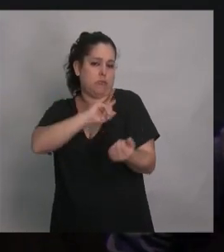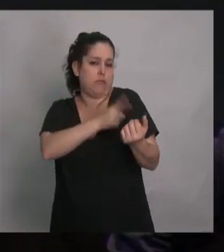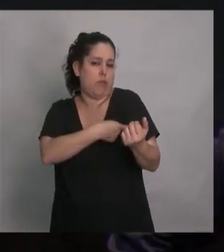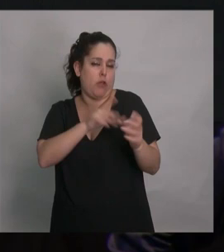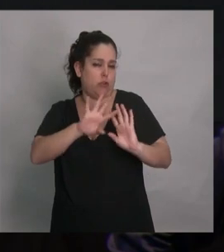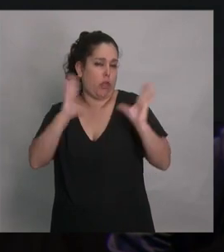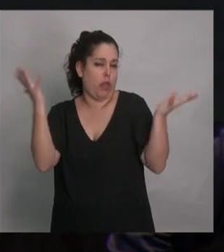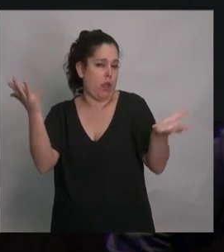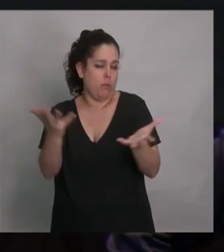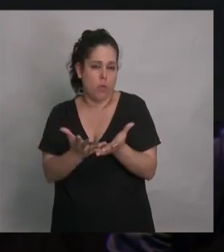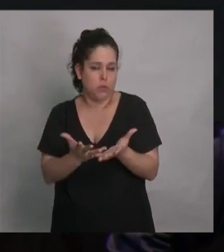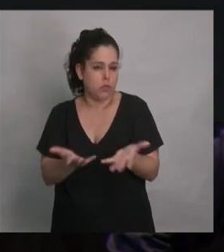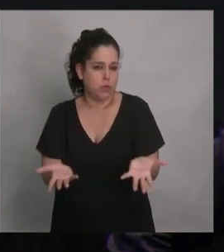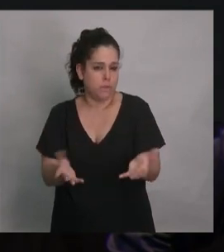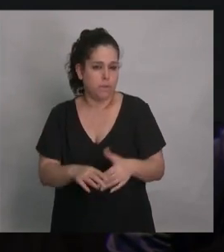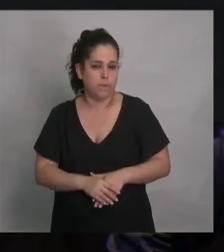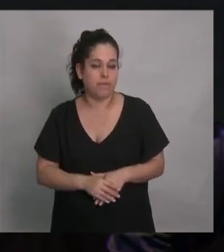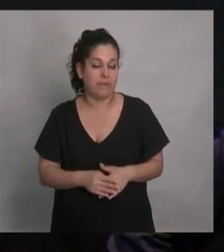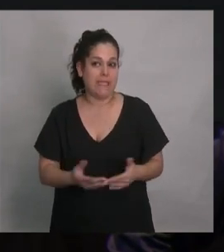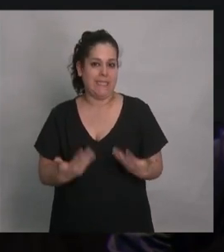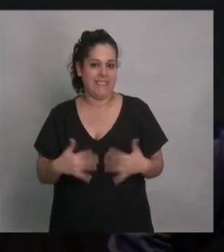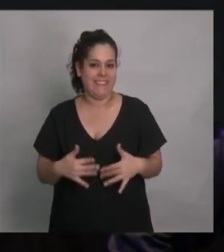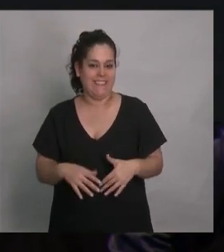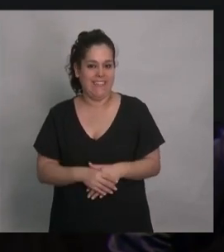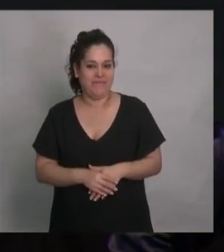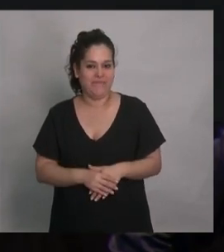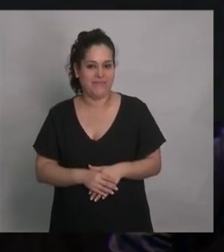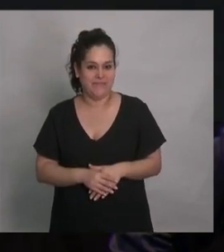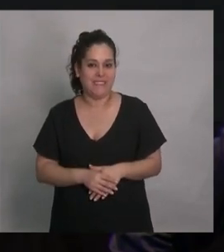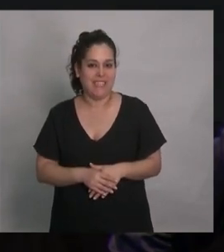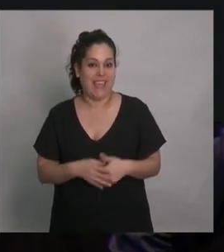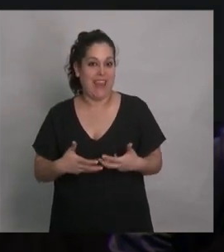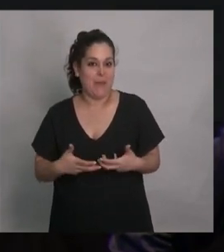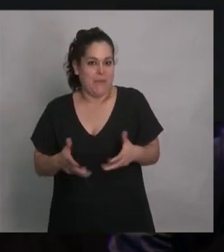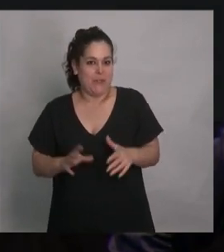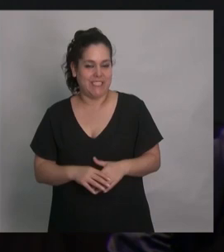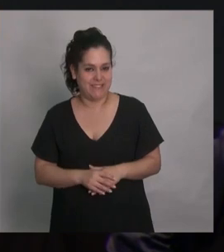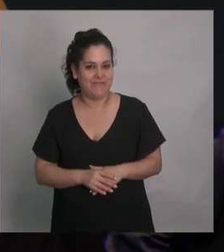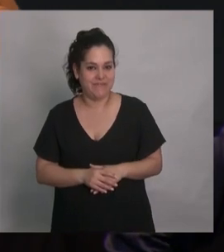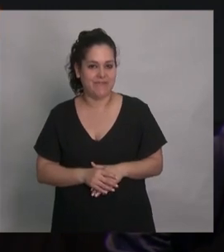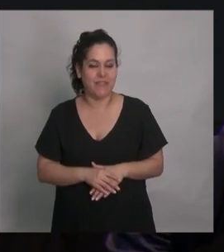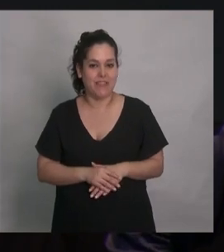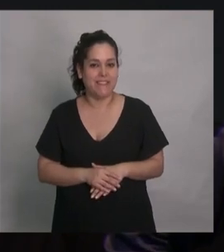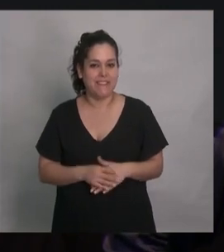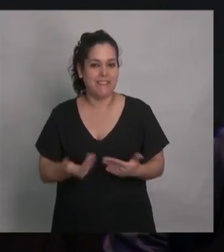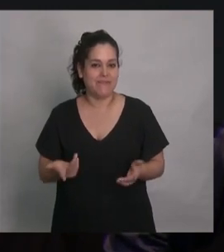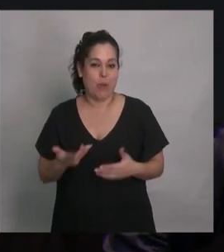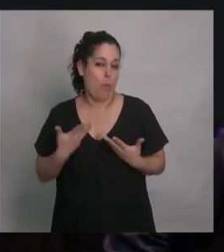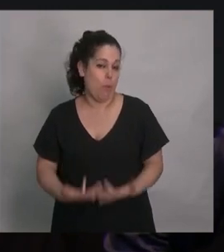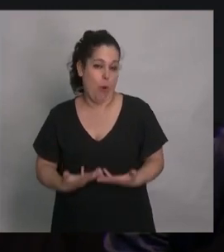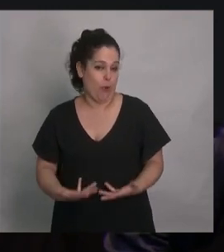gilipollas, ¿se dice? Gilipollas. Un gilipollas como Trump